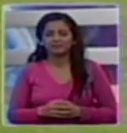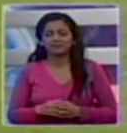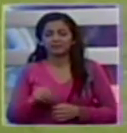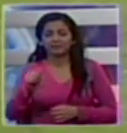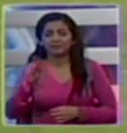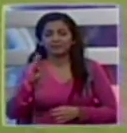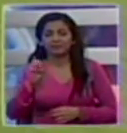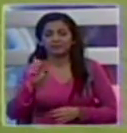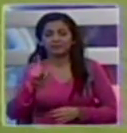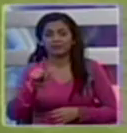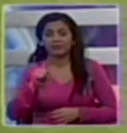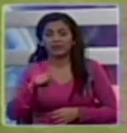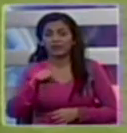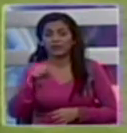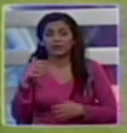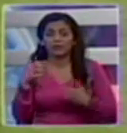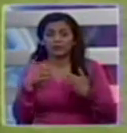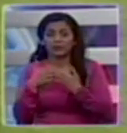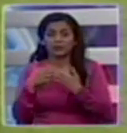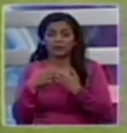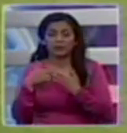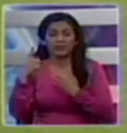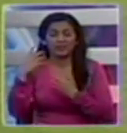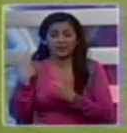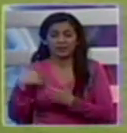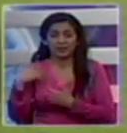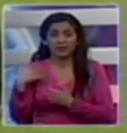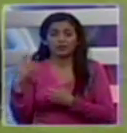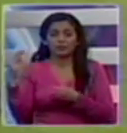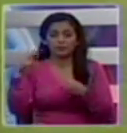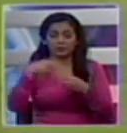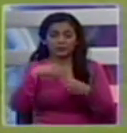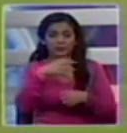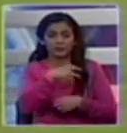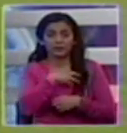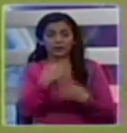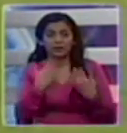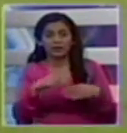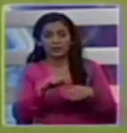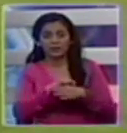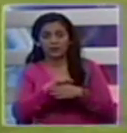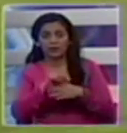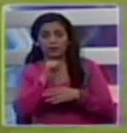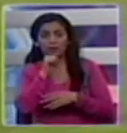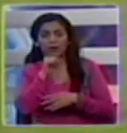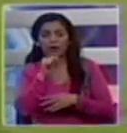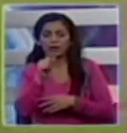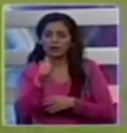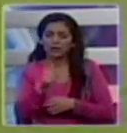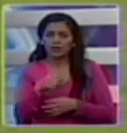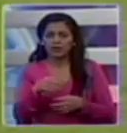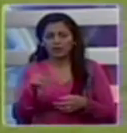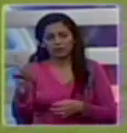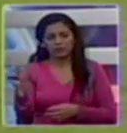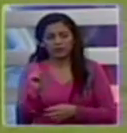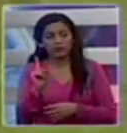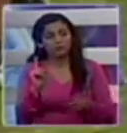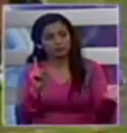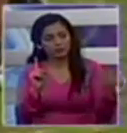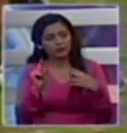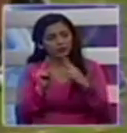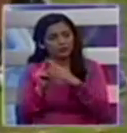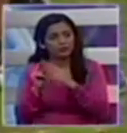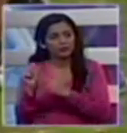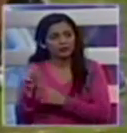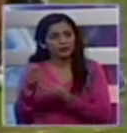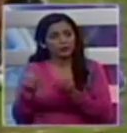jugador proveniente de River Plate de Argentina, practicó con sus compañeros, aunque no ha sido presentado oficialmente como nuevo refuerzo del club.